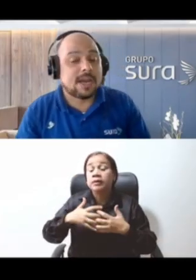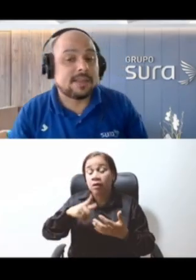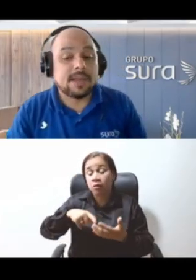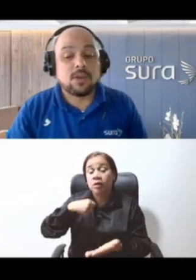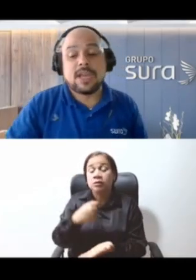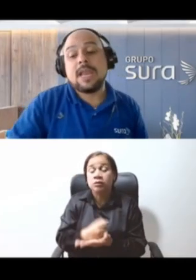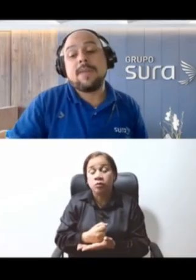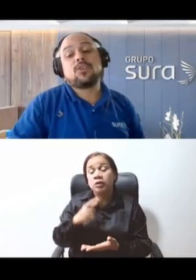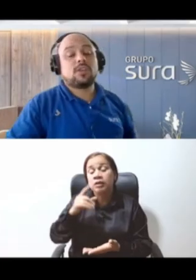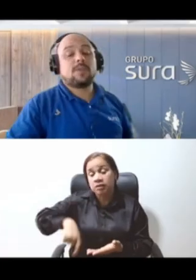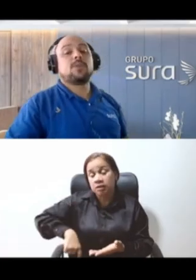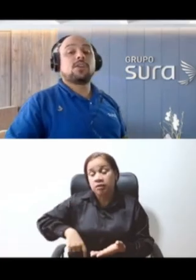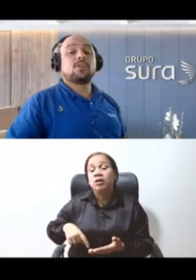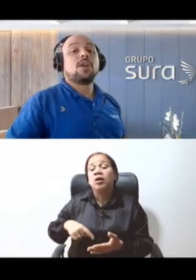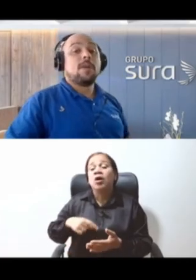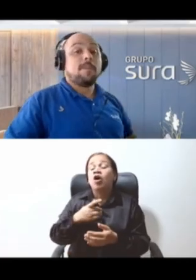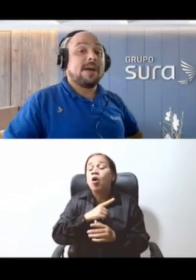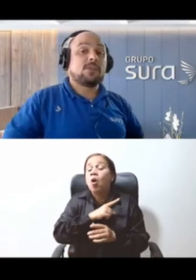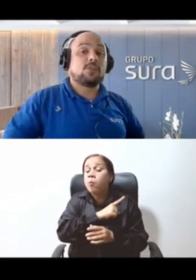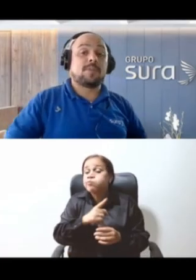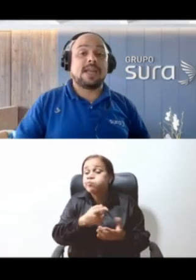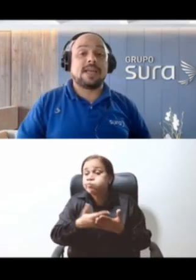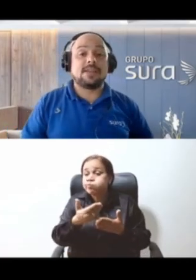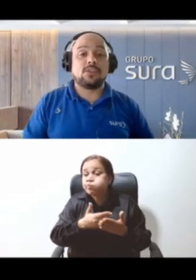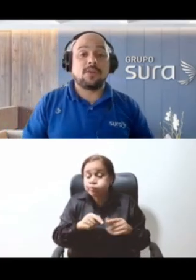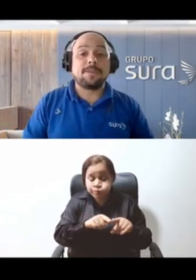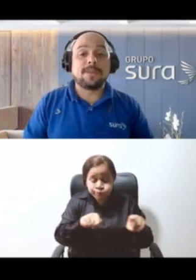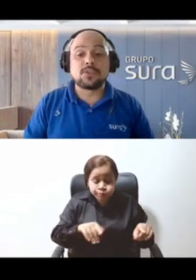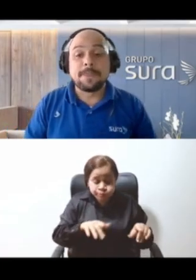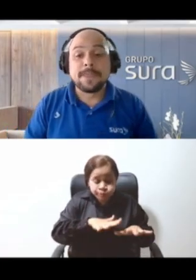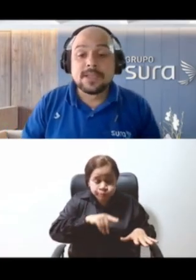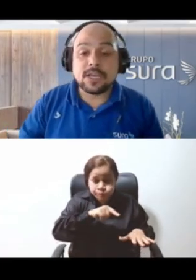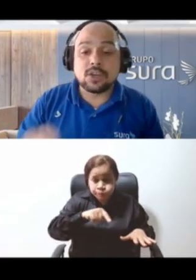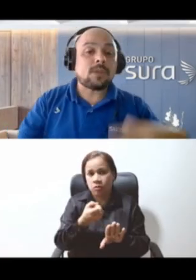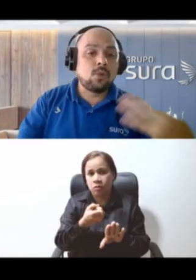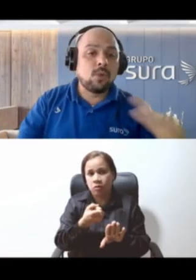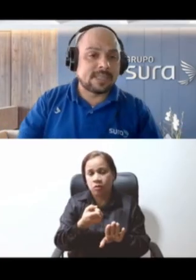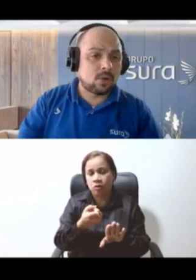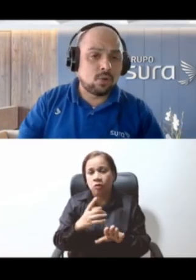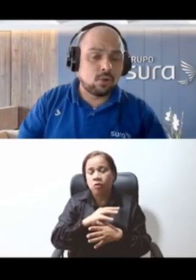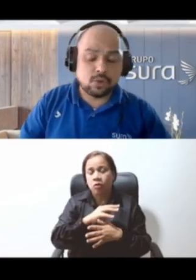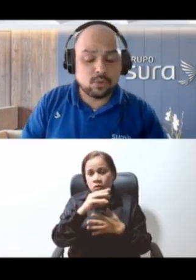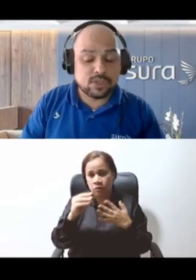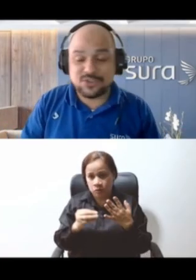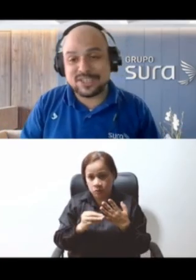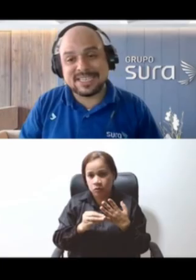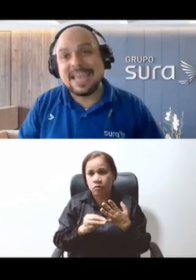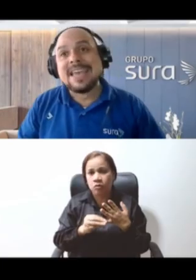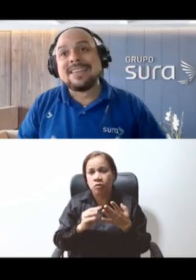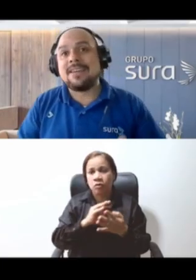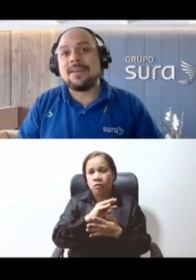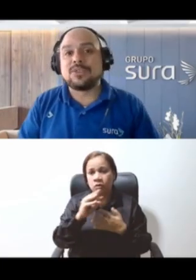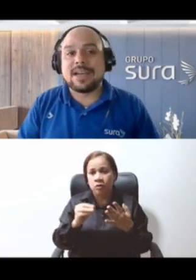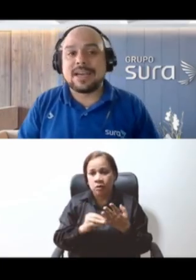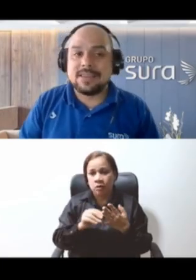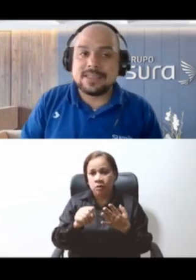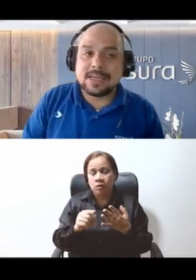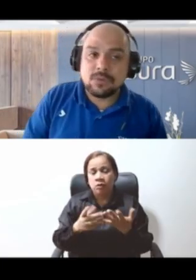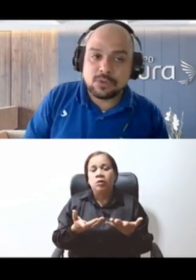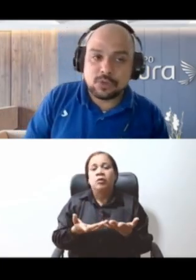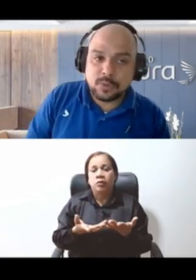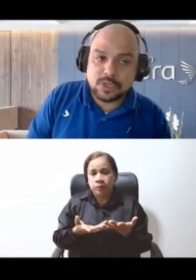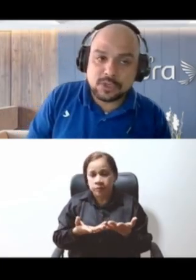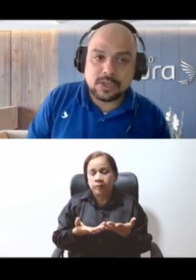obligada, chicos, a tener los elementos de protección básicos para la atención. Listo. Nuestra conclusión, muchachos, es que debemos